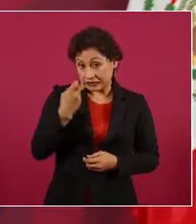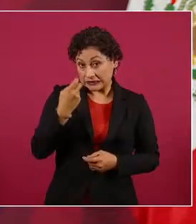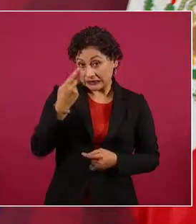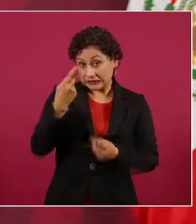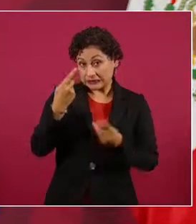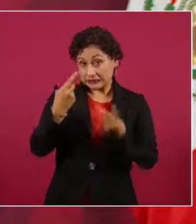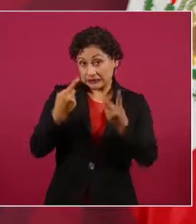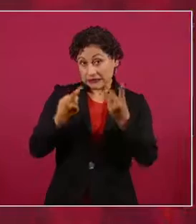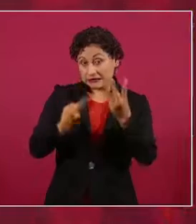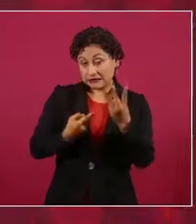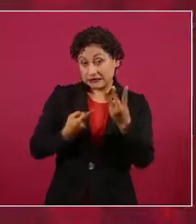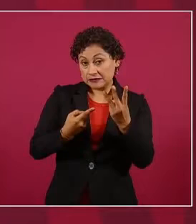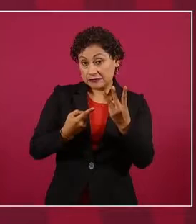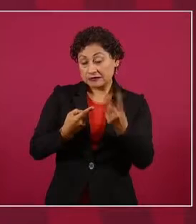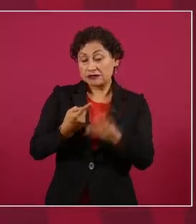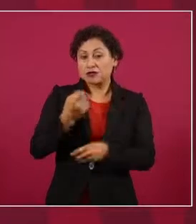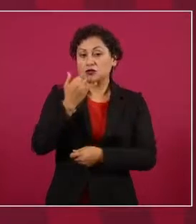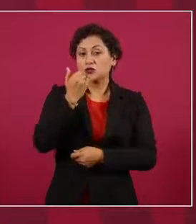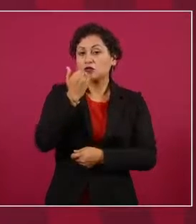háganos el favor